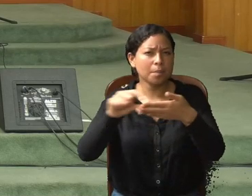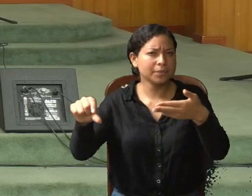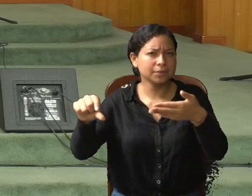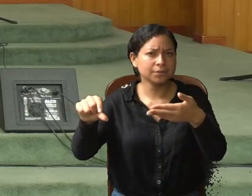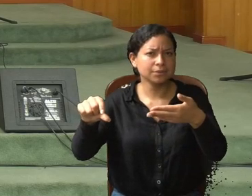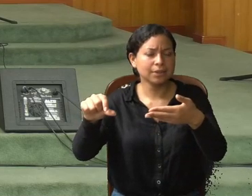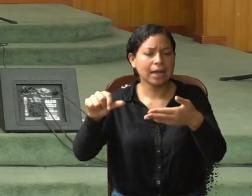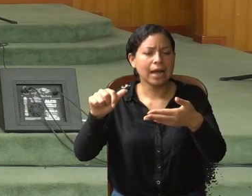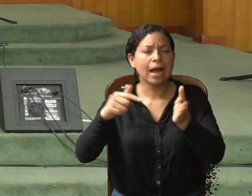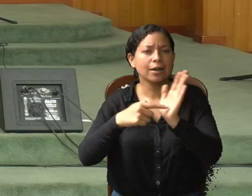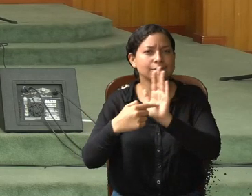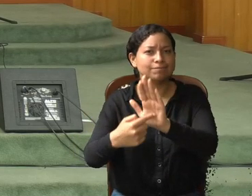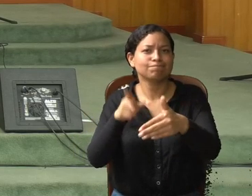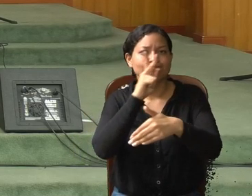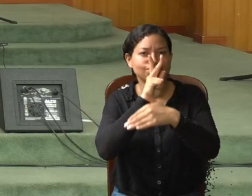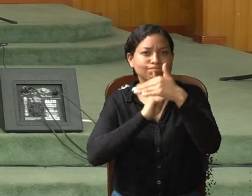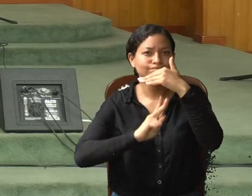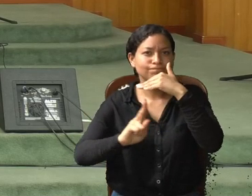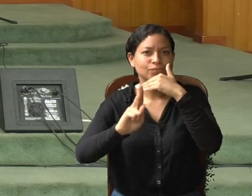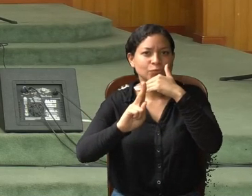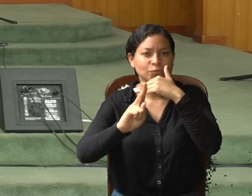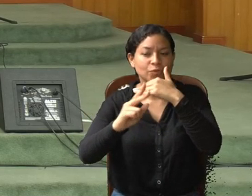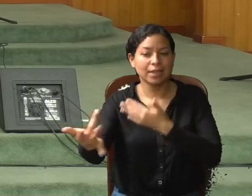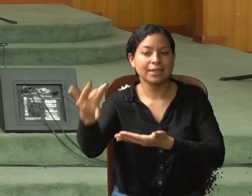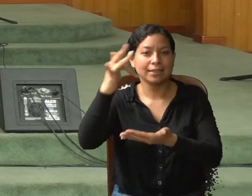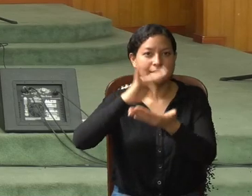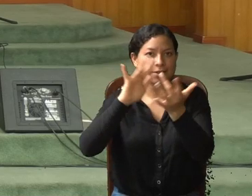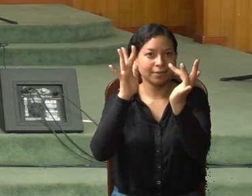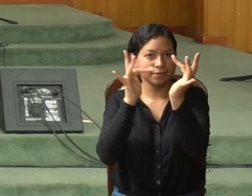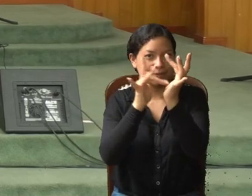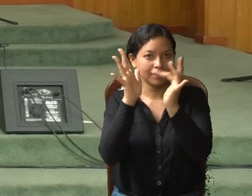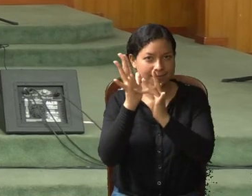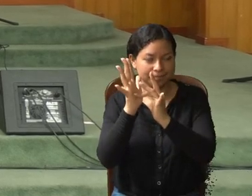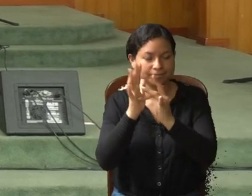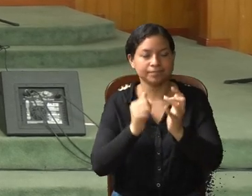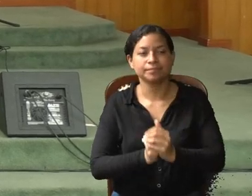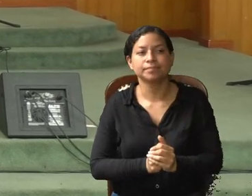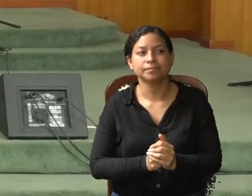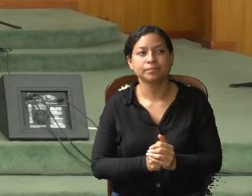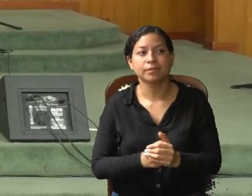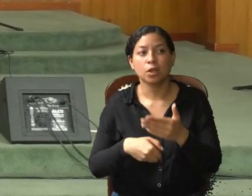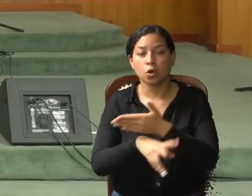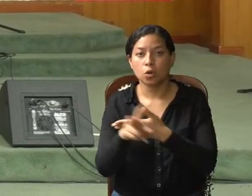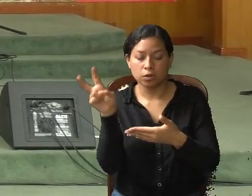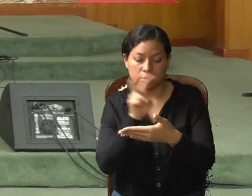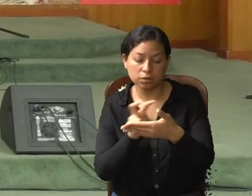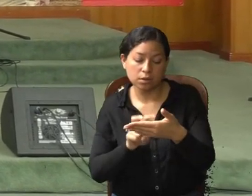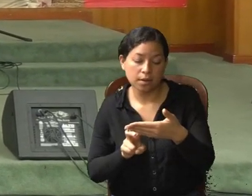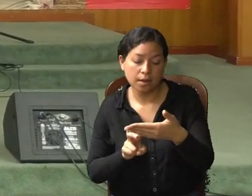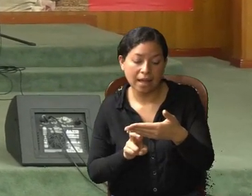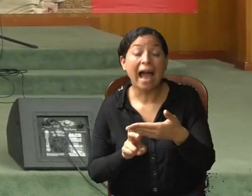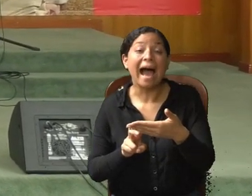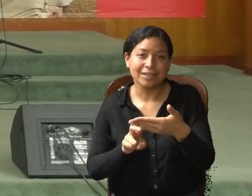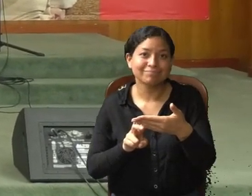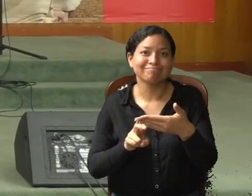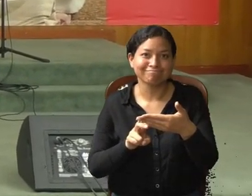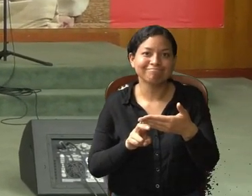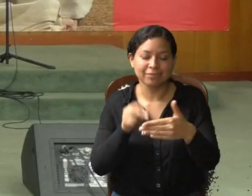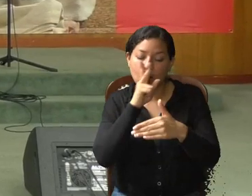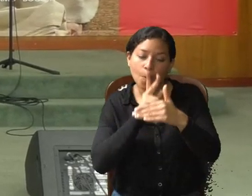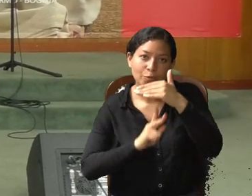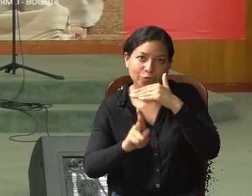Cristo Jesús. Y si ustedes siguen viendo en el capítulo 9, en el versículo 6 dice: porque un niño nos es nacido, hijo